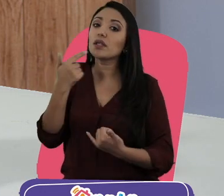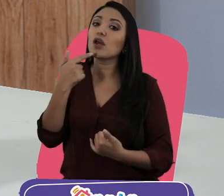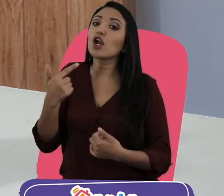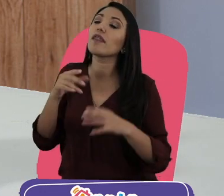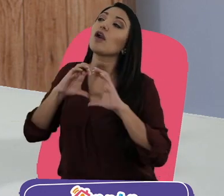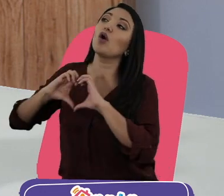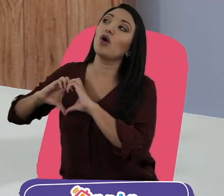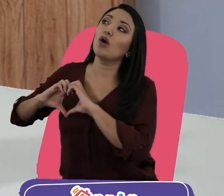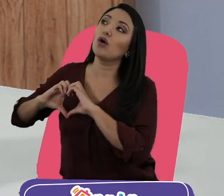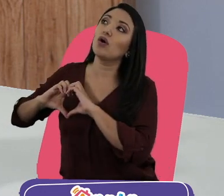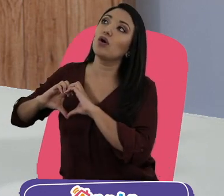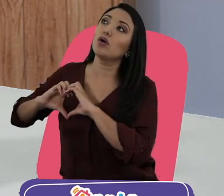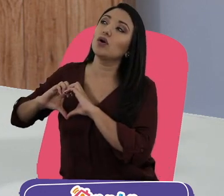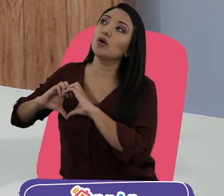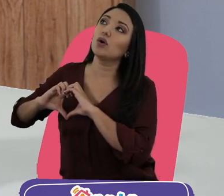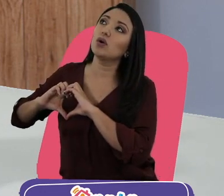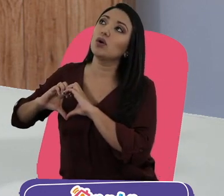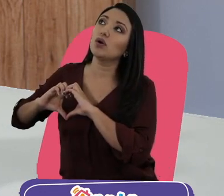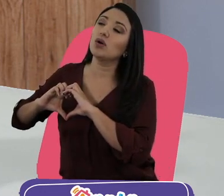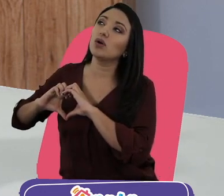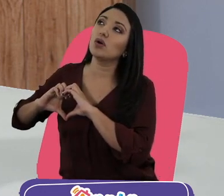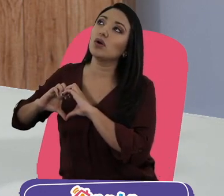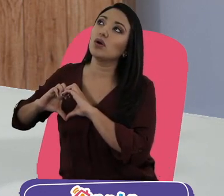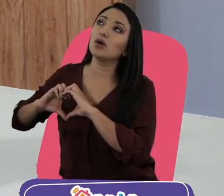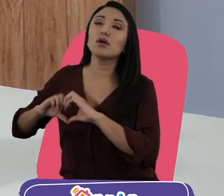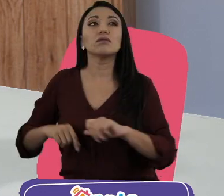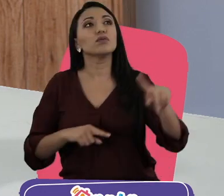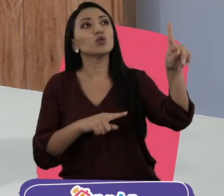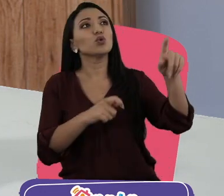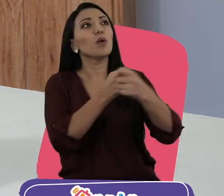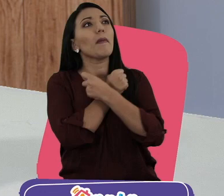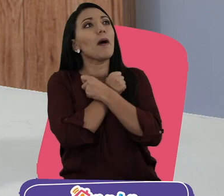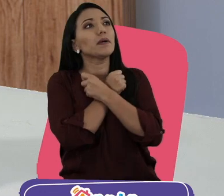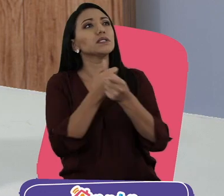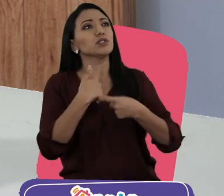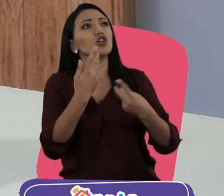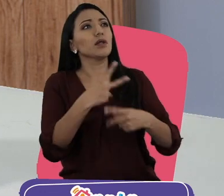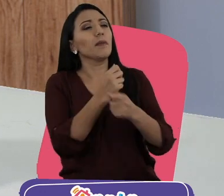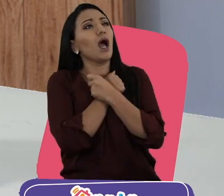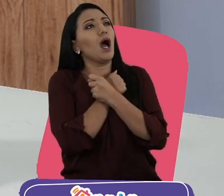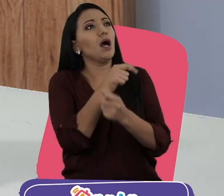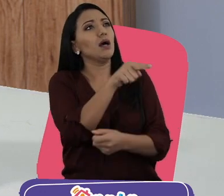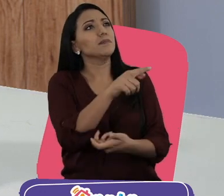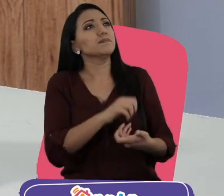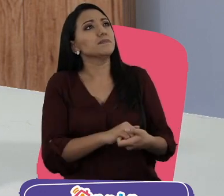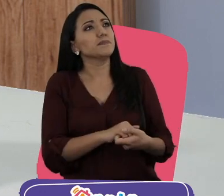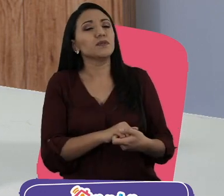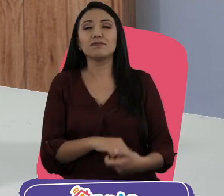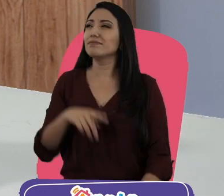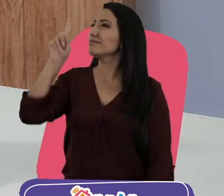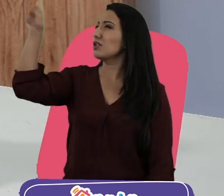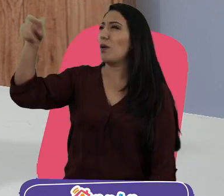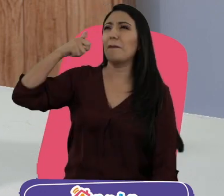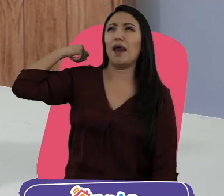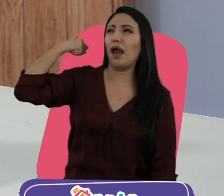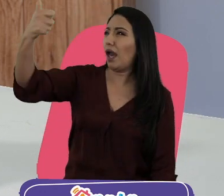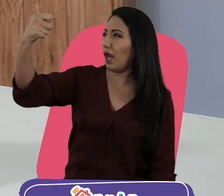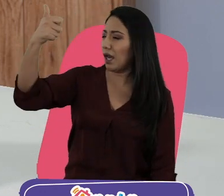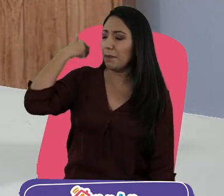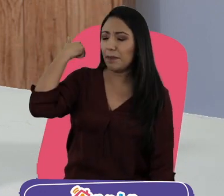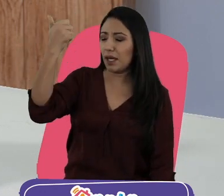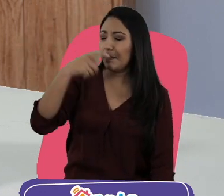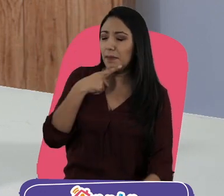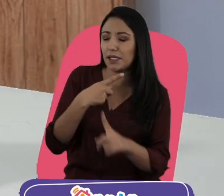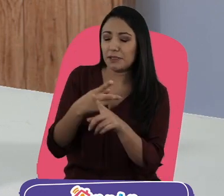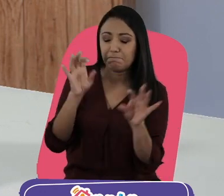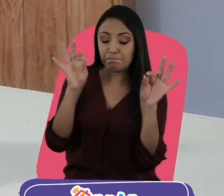ahorita? ¿Que me quieres? ¡Yo también te quiero! Es que eres un bacán, Webster. Eres muy,